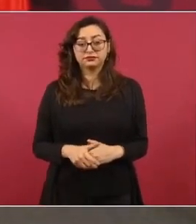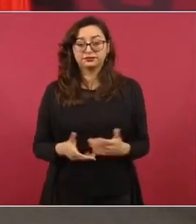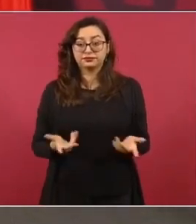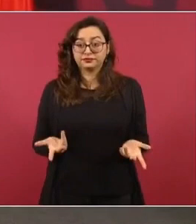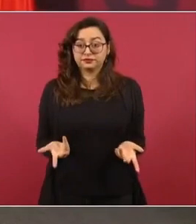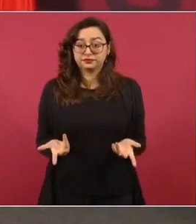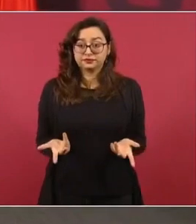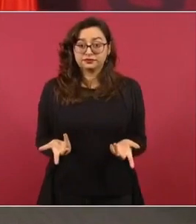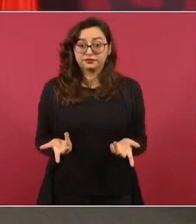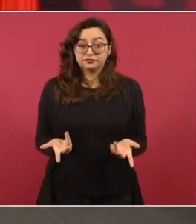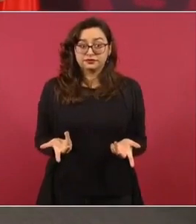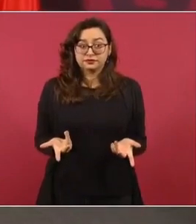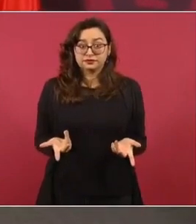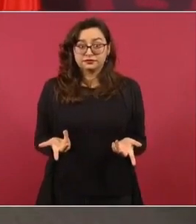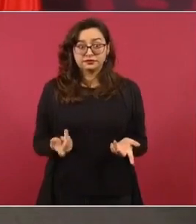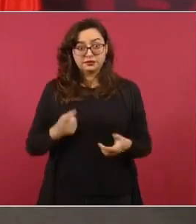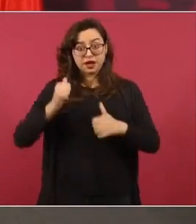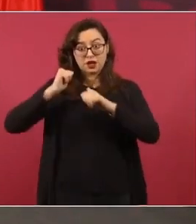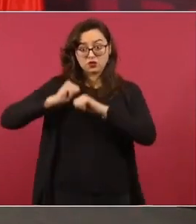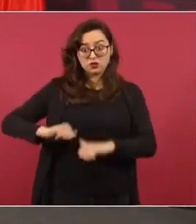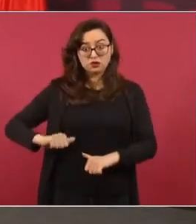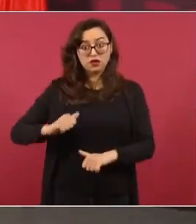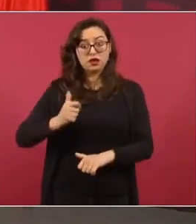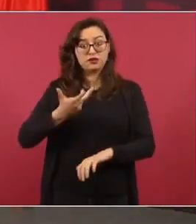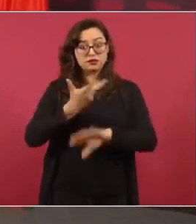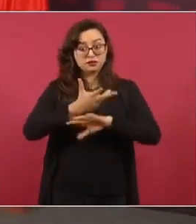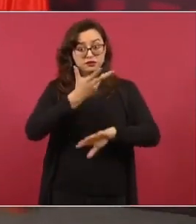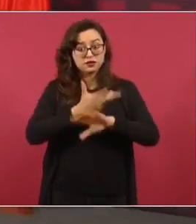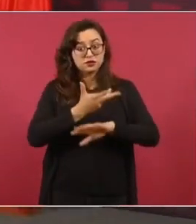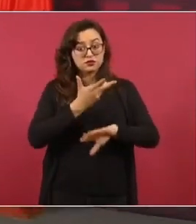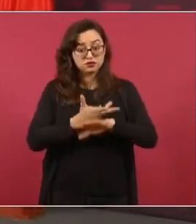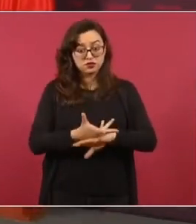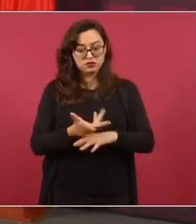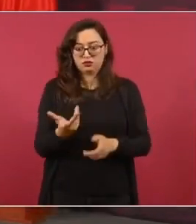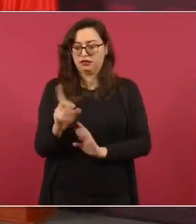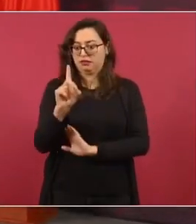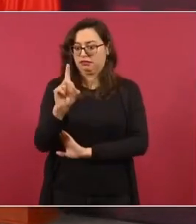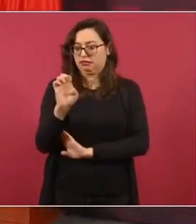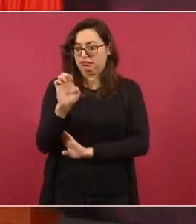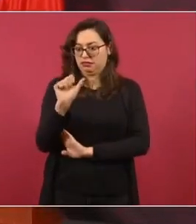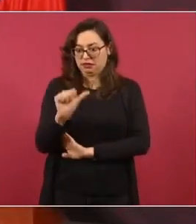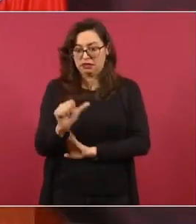Además, ¿qué están haciendo las autoridades? La DEA,